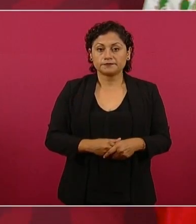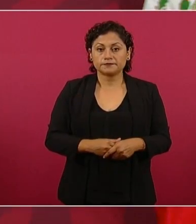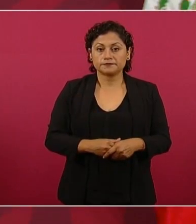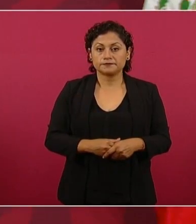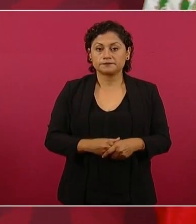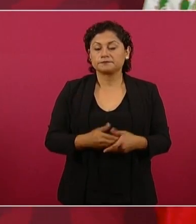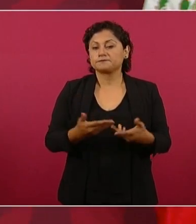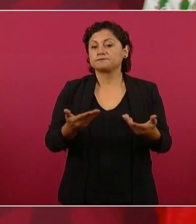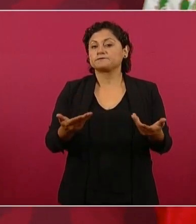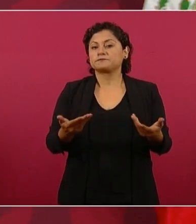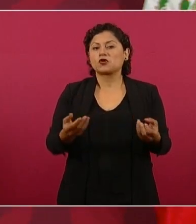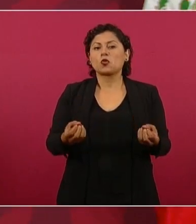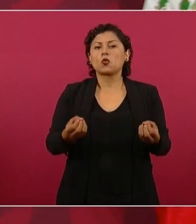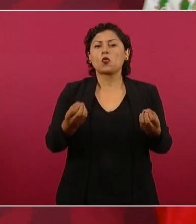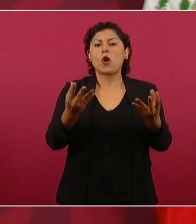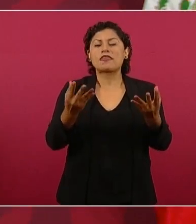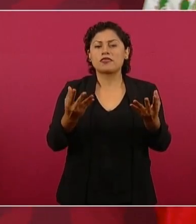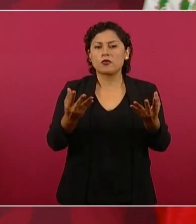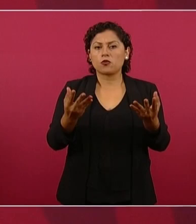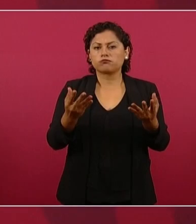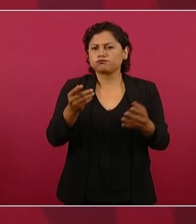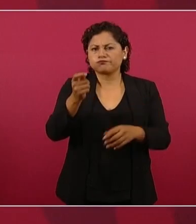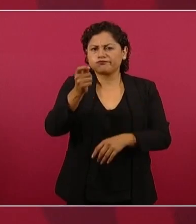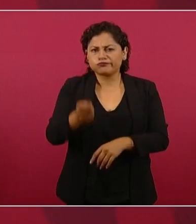¿Cuánto significa esto?